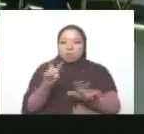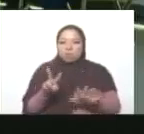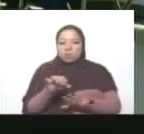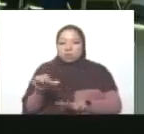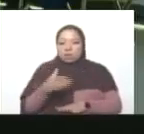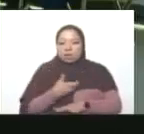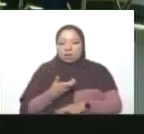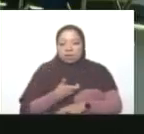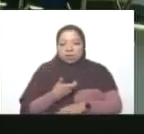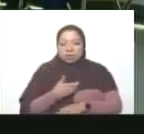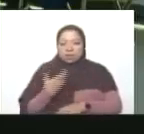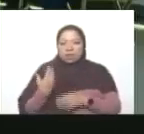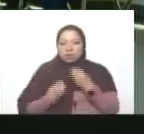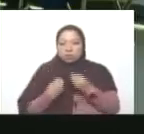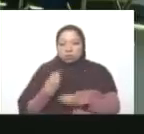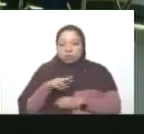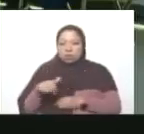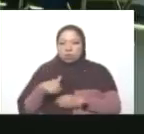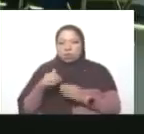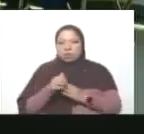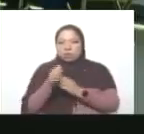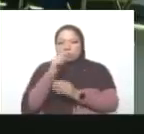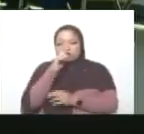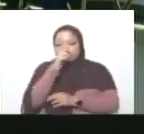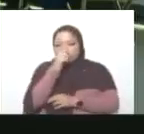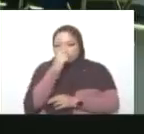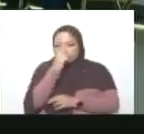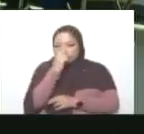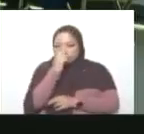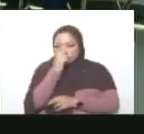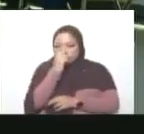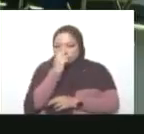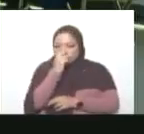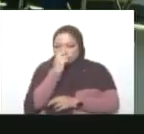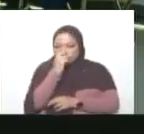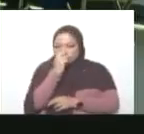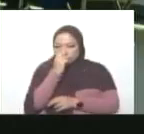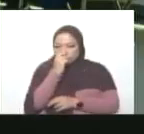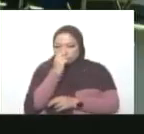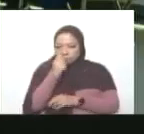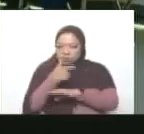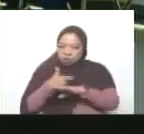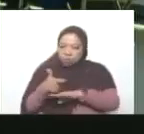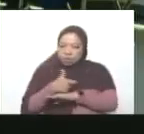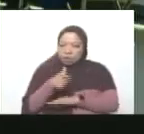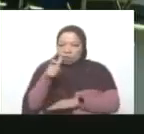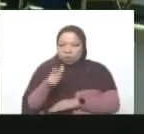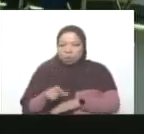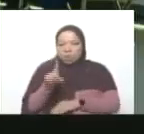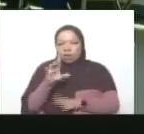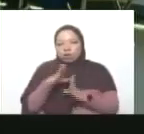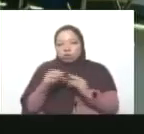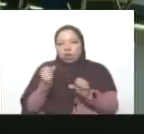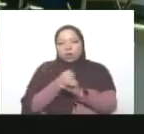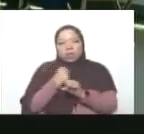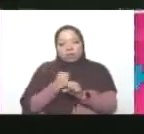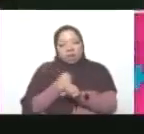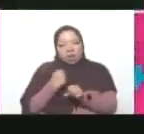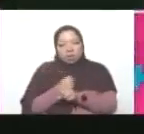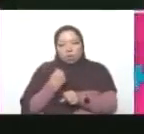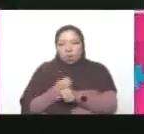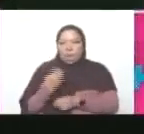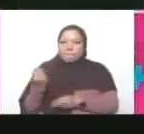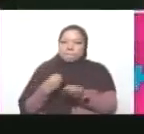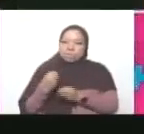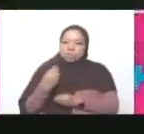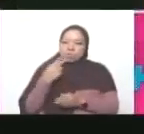Beury Rodríguez, nuestro líder, gobernador Primitivo Cedeño, y usted que no puede faltar, que ha trabajado